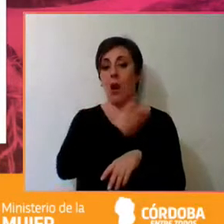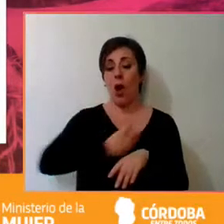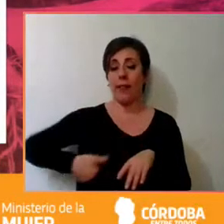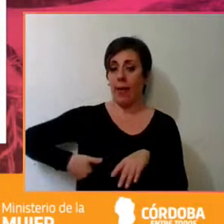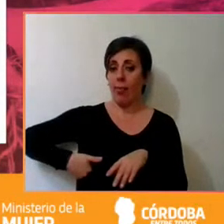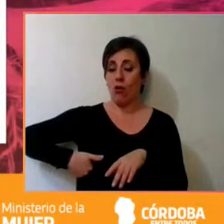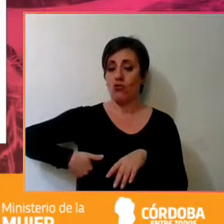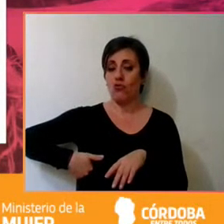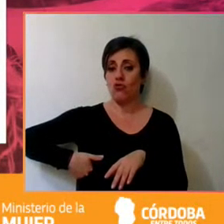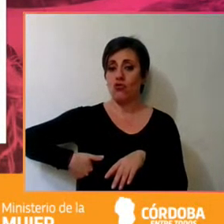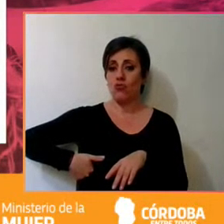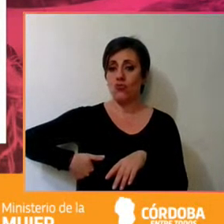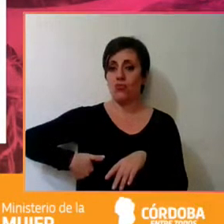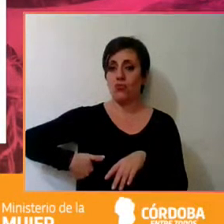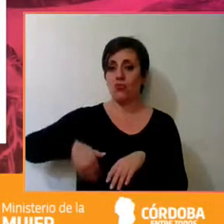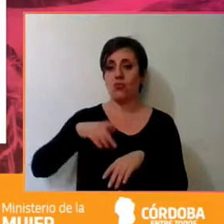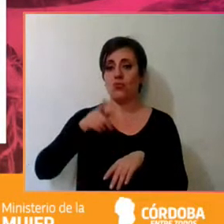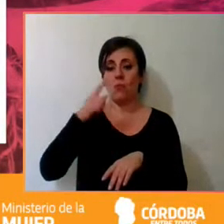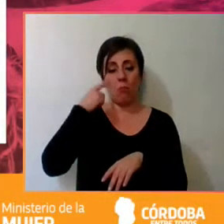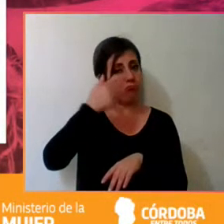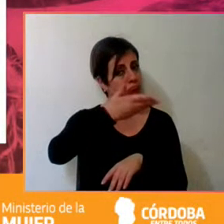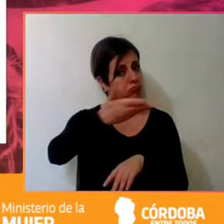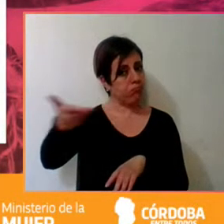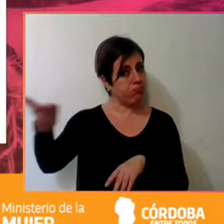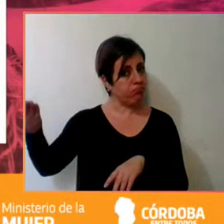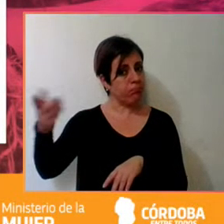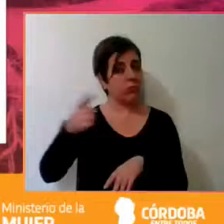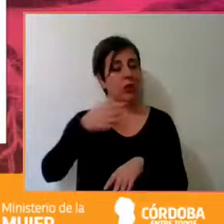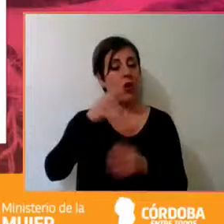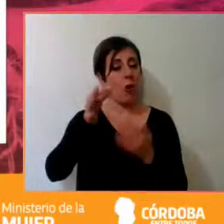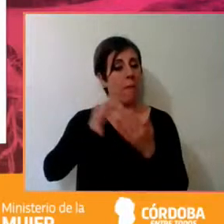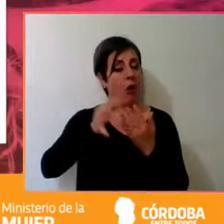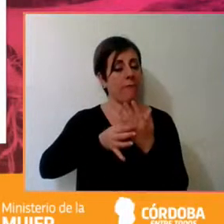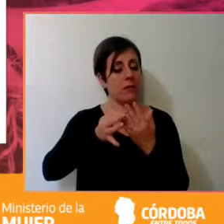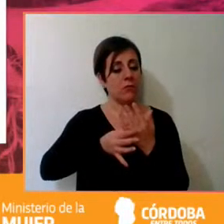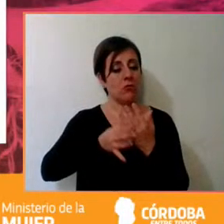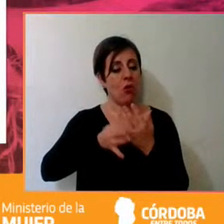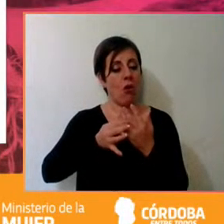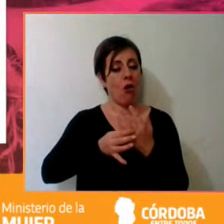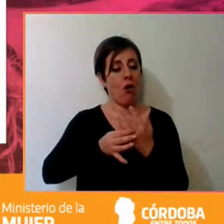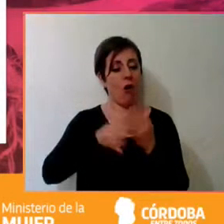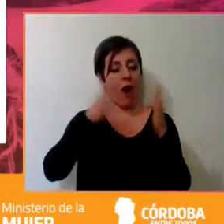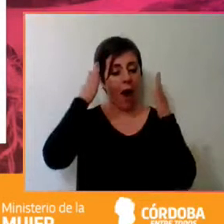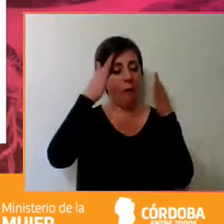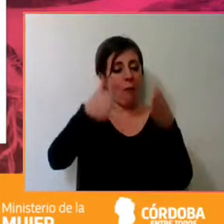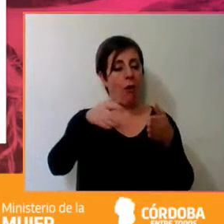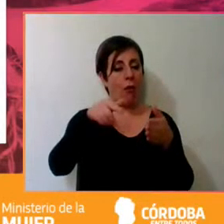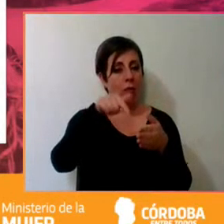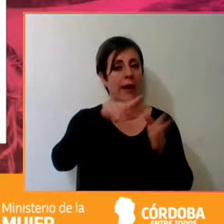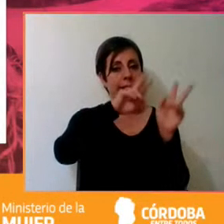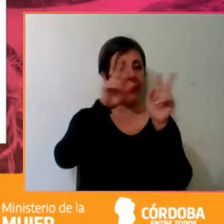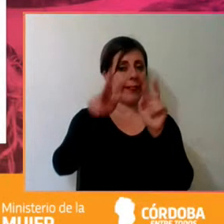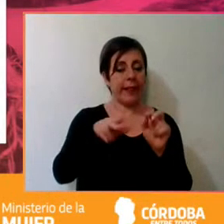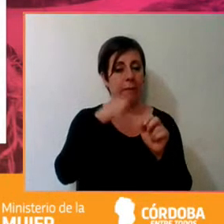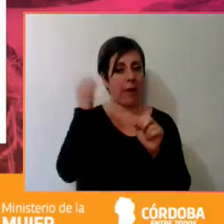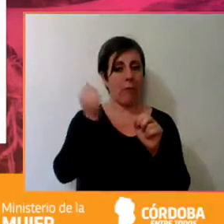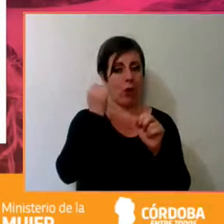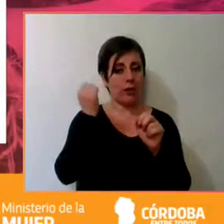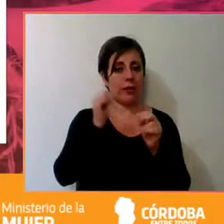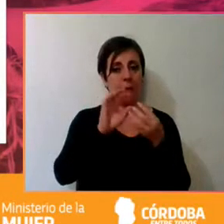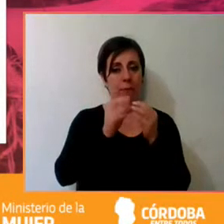se muestran en su compromiso, en el abordaje justamente de temas tan relevantes, de problemas